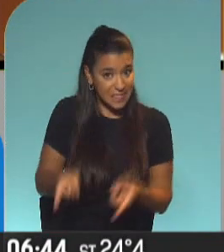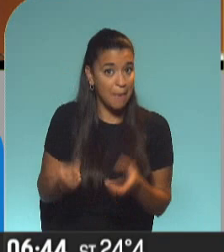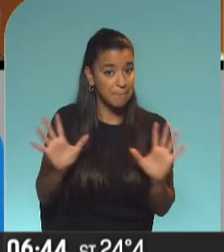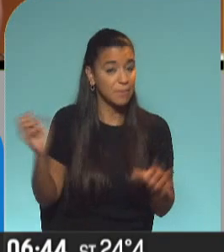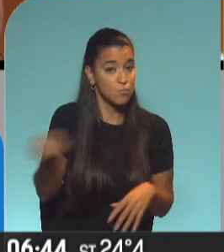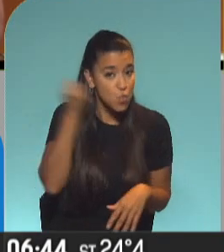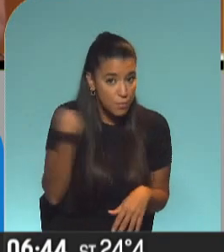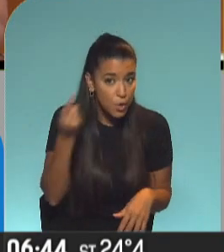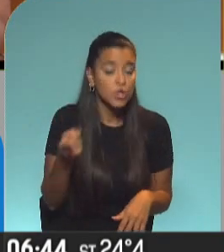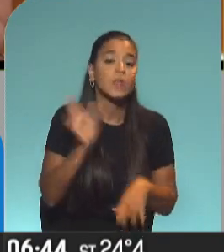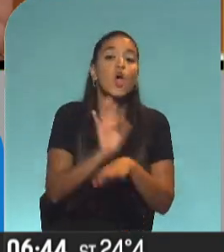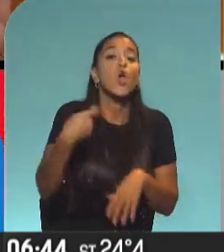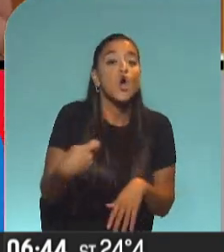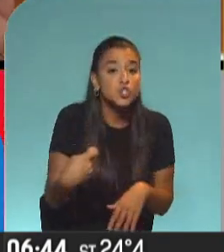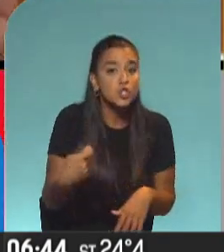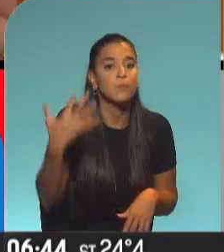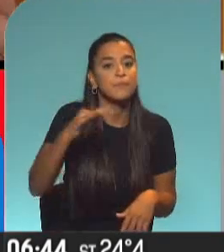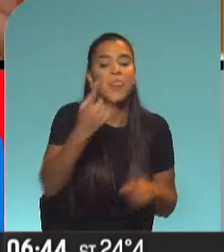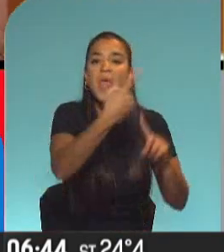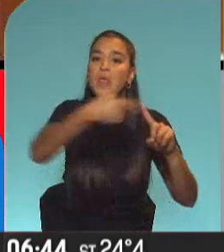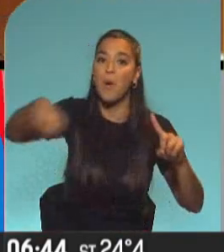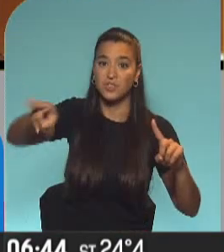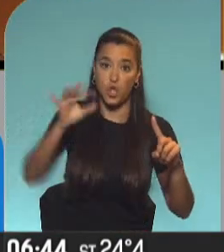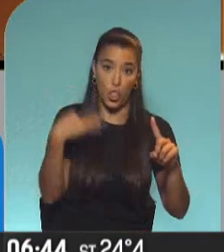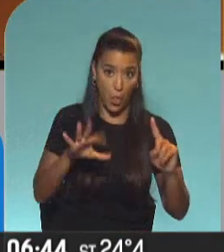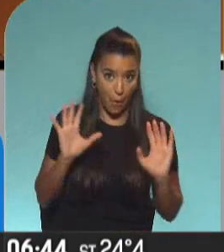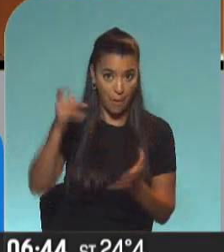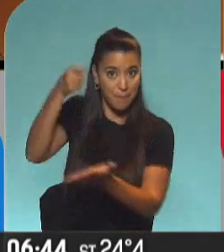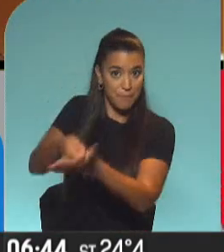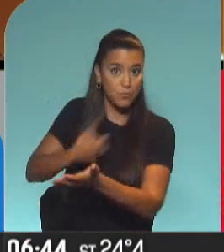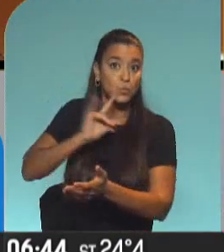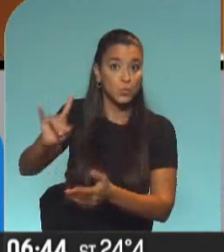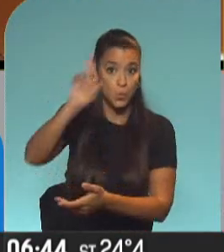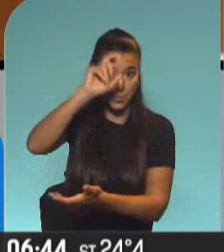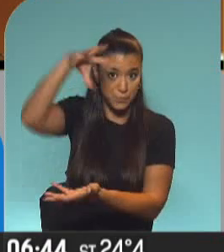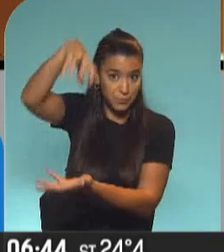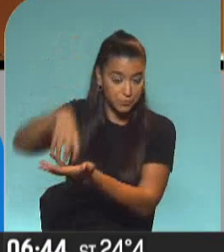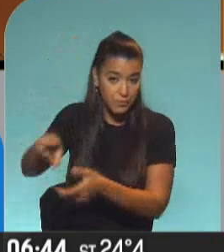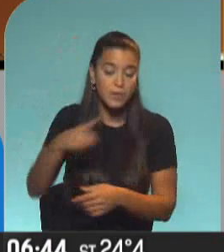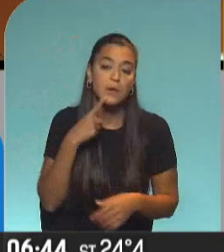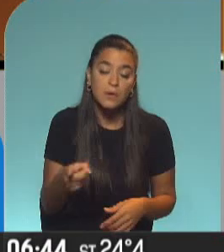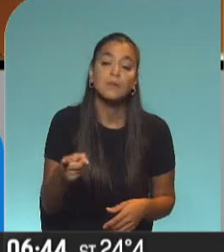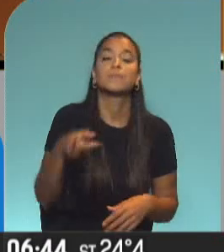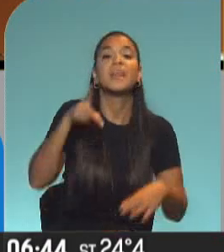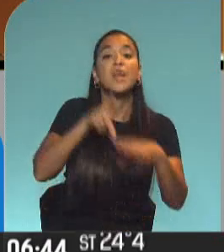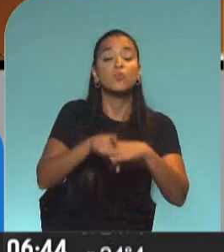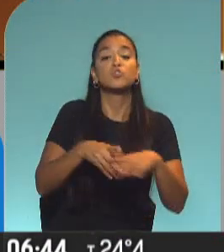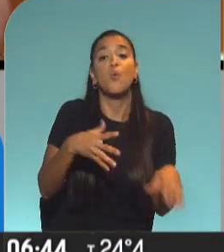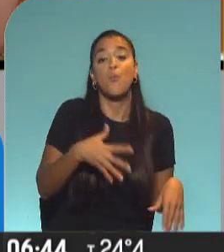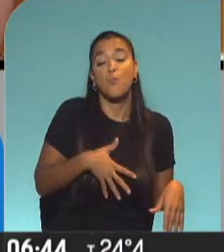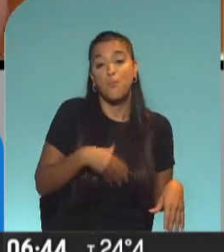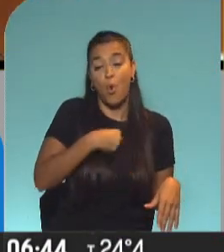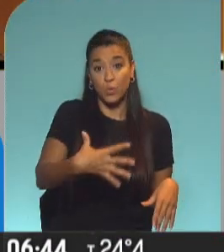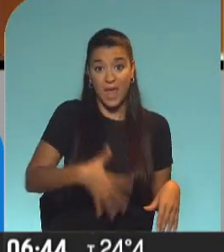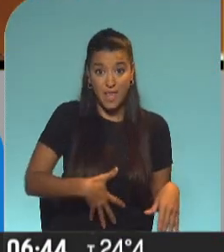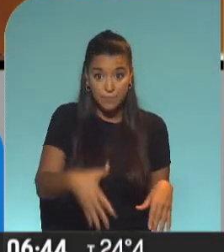que garantizar los costos de esa derivación y que efectivamente el aborto, la interrupción voluntaria del embarazo, se